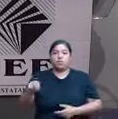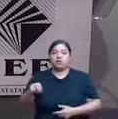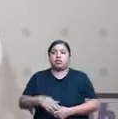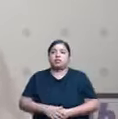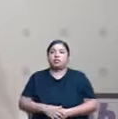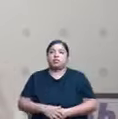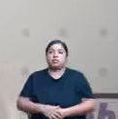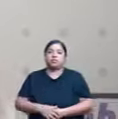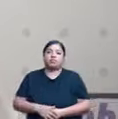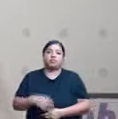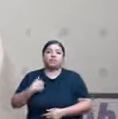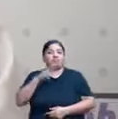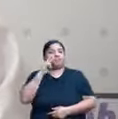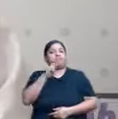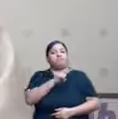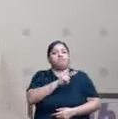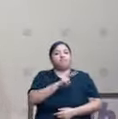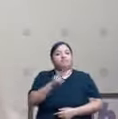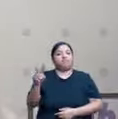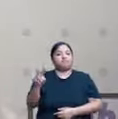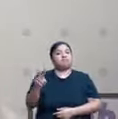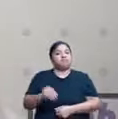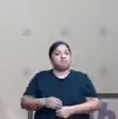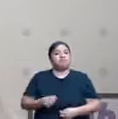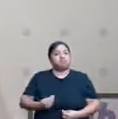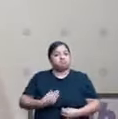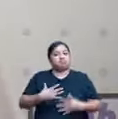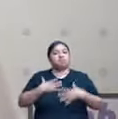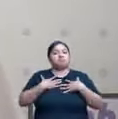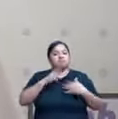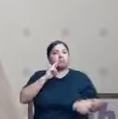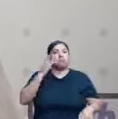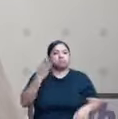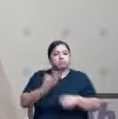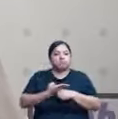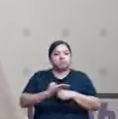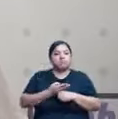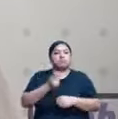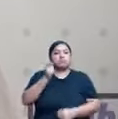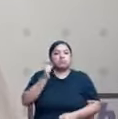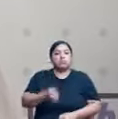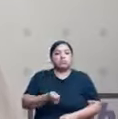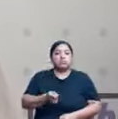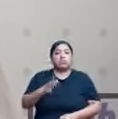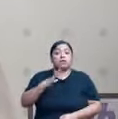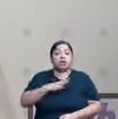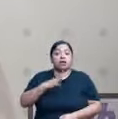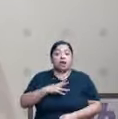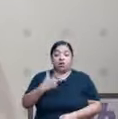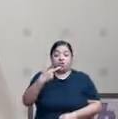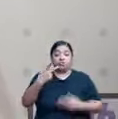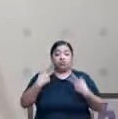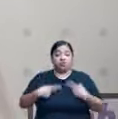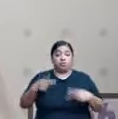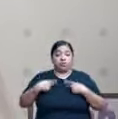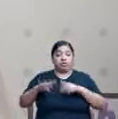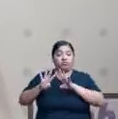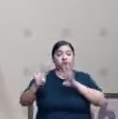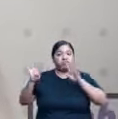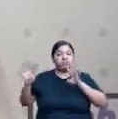candidato. Veo con gran entusiasmo y responsabilidad el hecho de que haya 8 ganadores en este